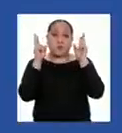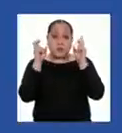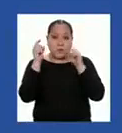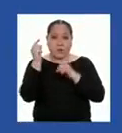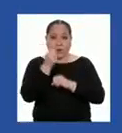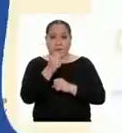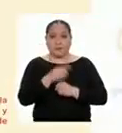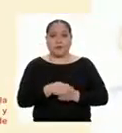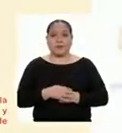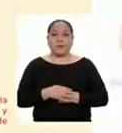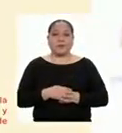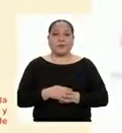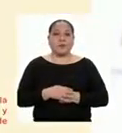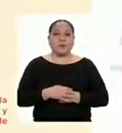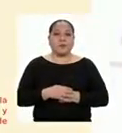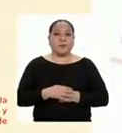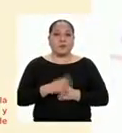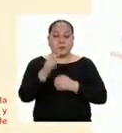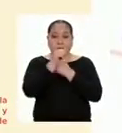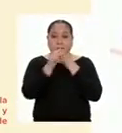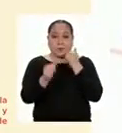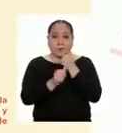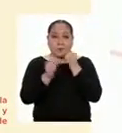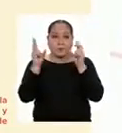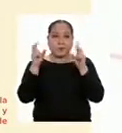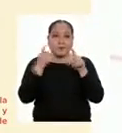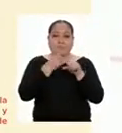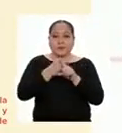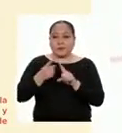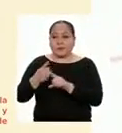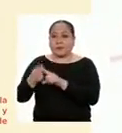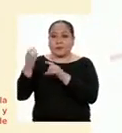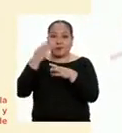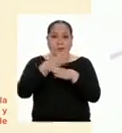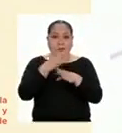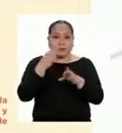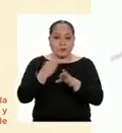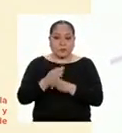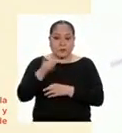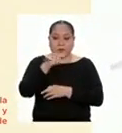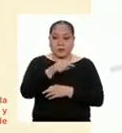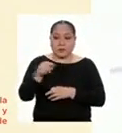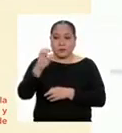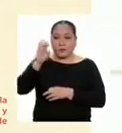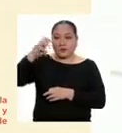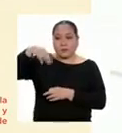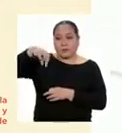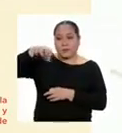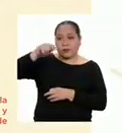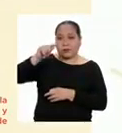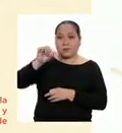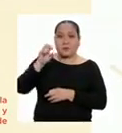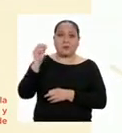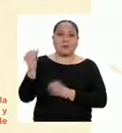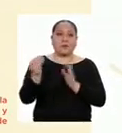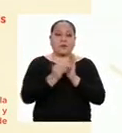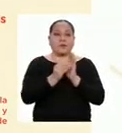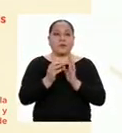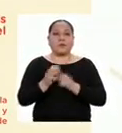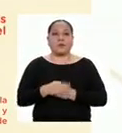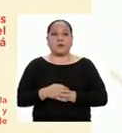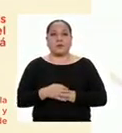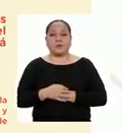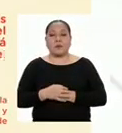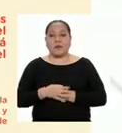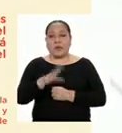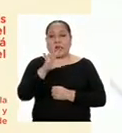párrafo? El subtema se refiere a las diversas dimensiones implicadas en la empatía. Se menciona en la primera oración. E identifico